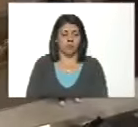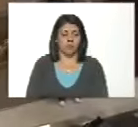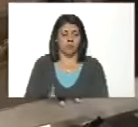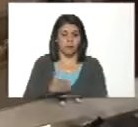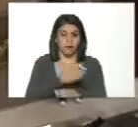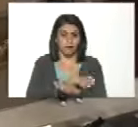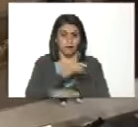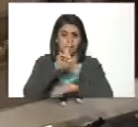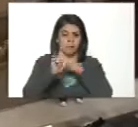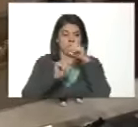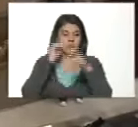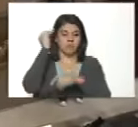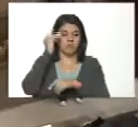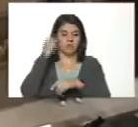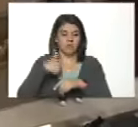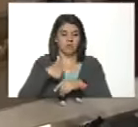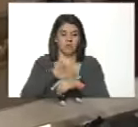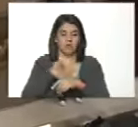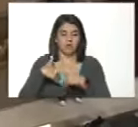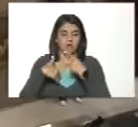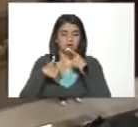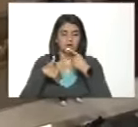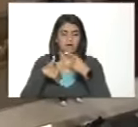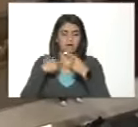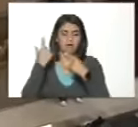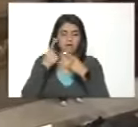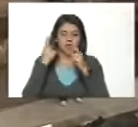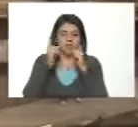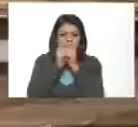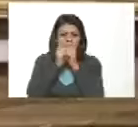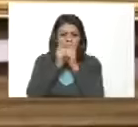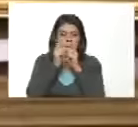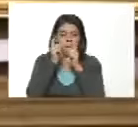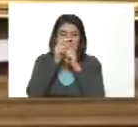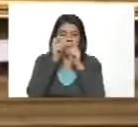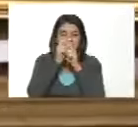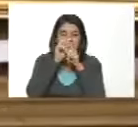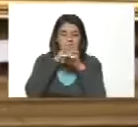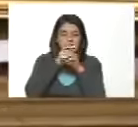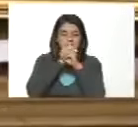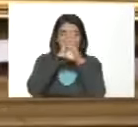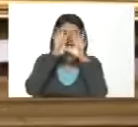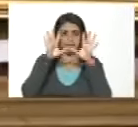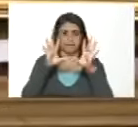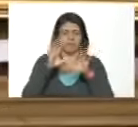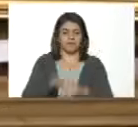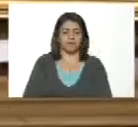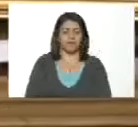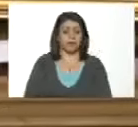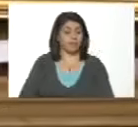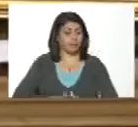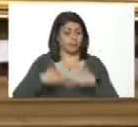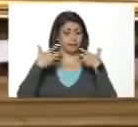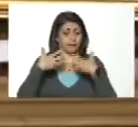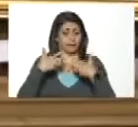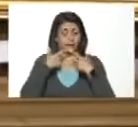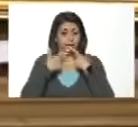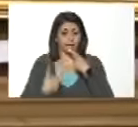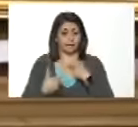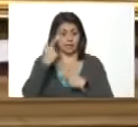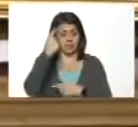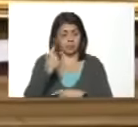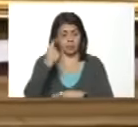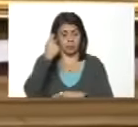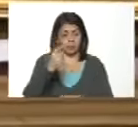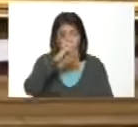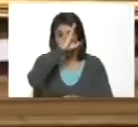Antes de someter a consideración, yo solamente quisiera añadir a las palabras rotundas, claras, indignadas del